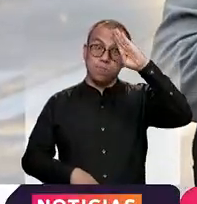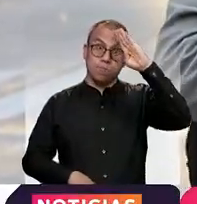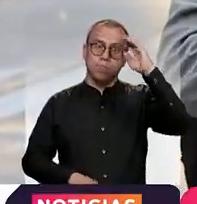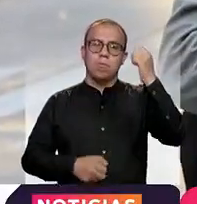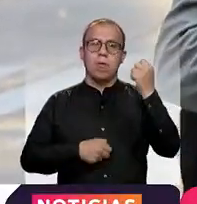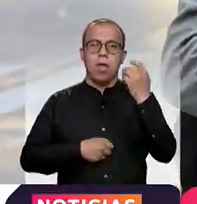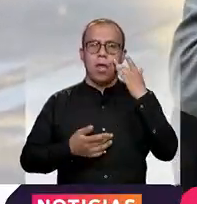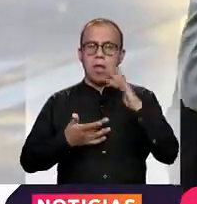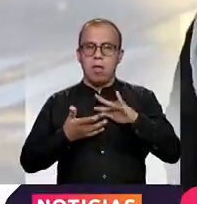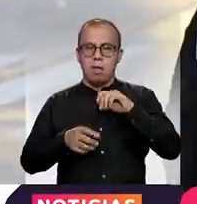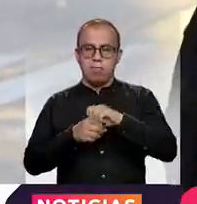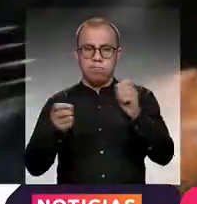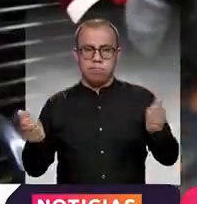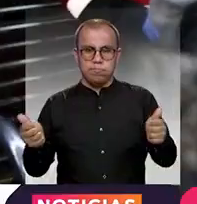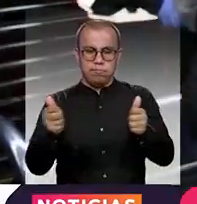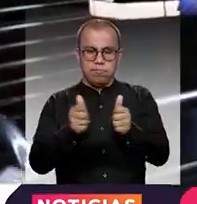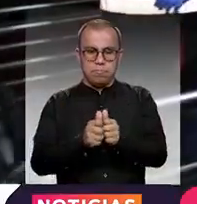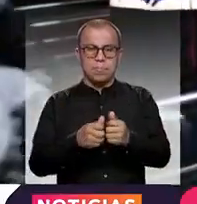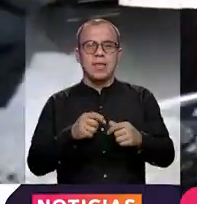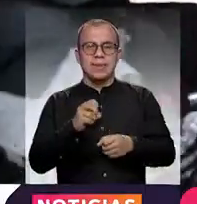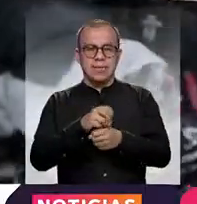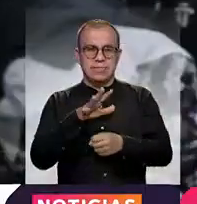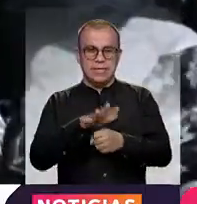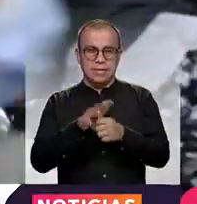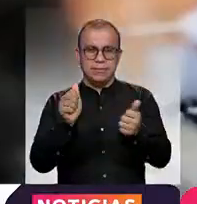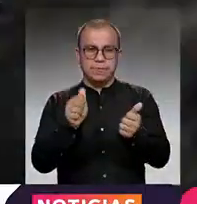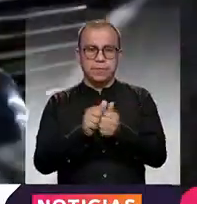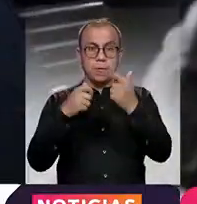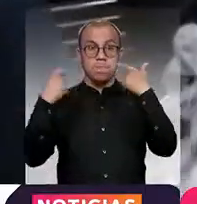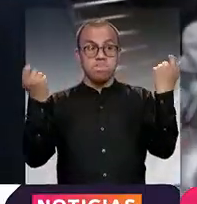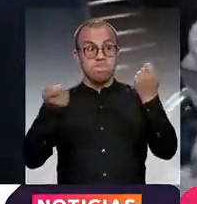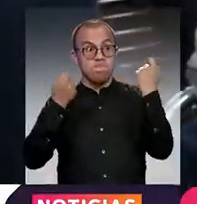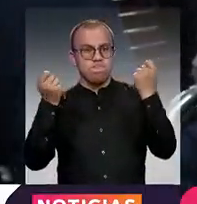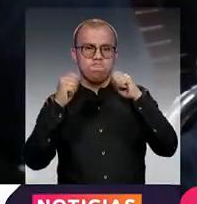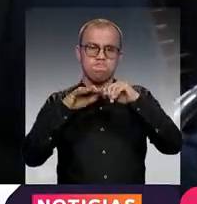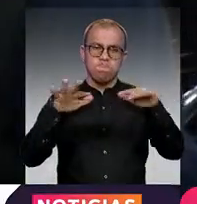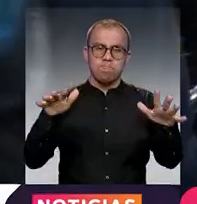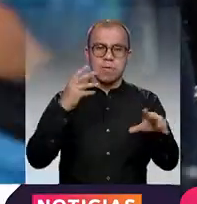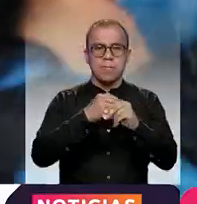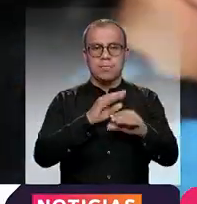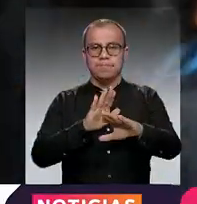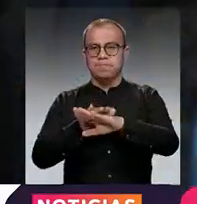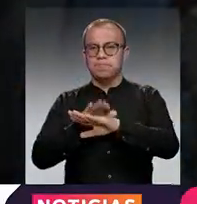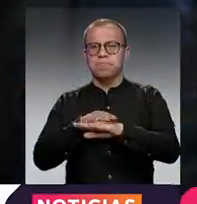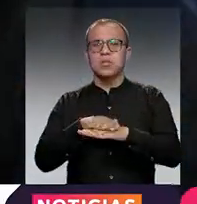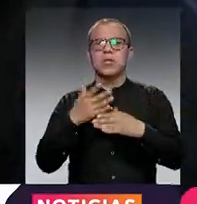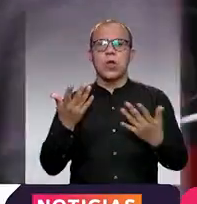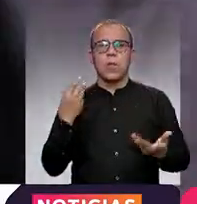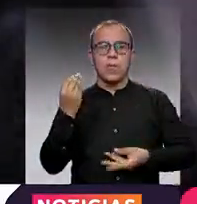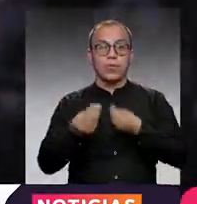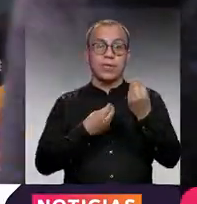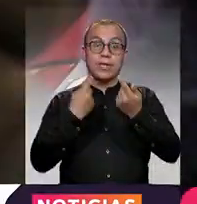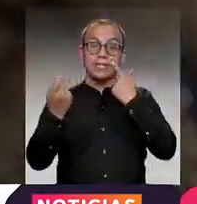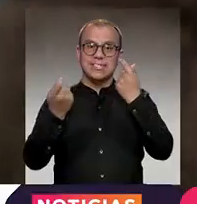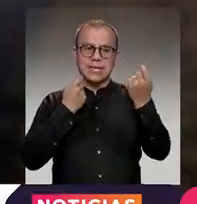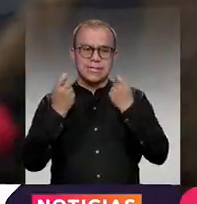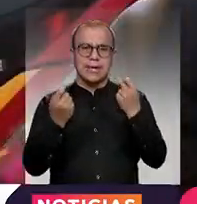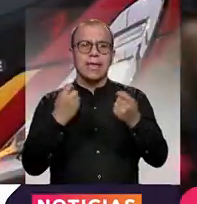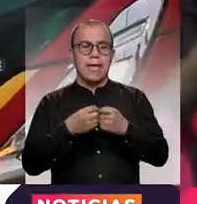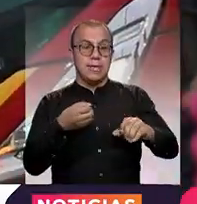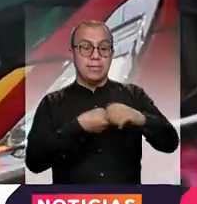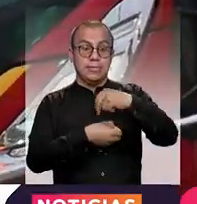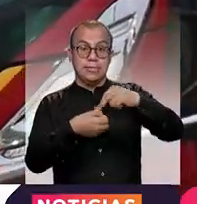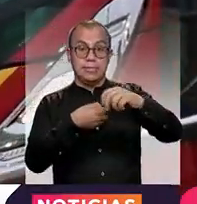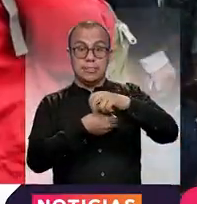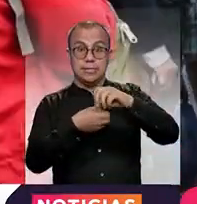policía, acompañamiento de autoridades distritales y campañas de prevención y alerta hacen parte de la estrategia para que la